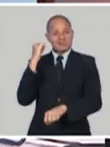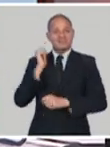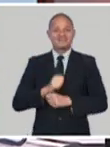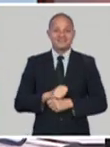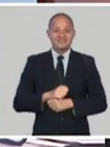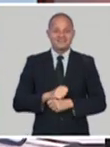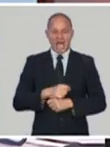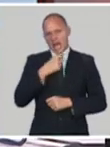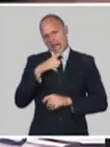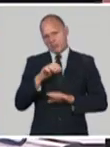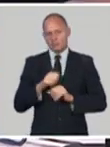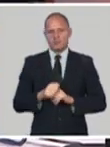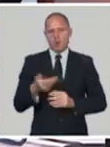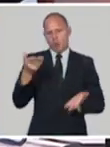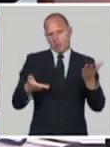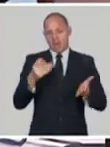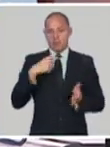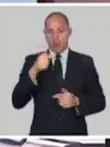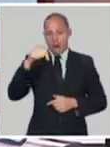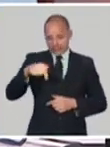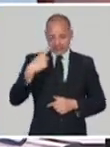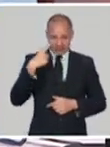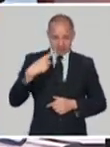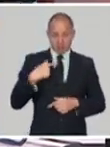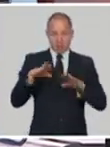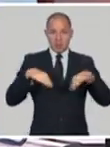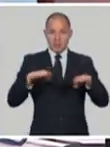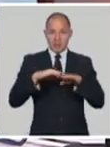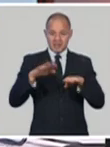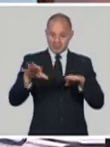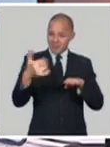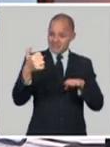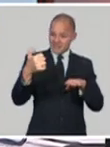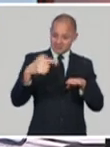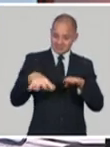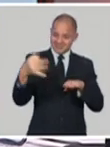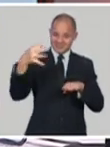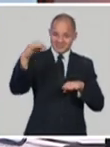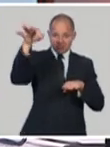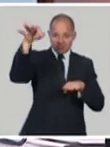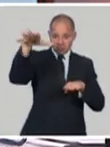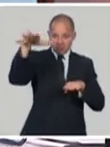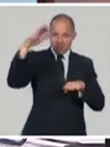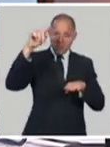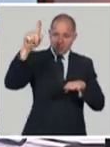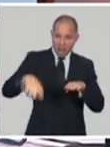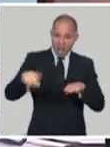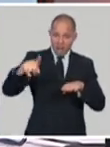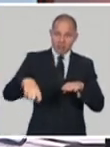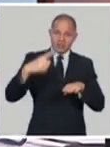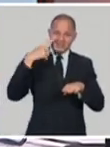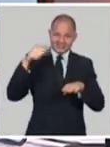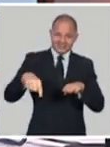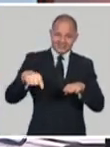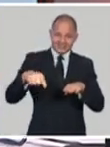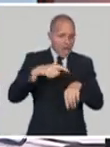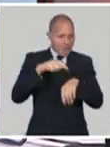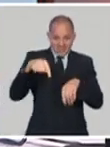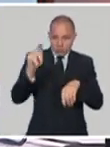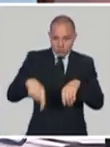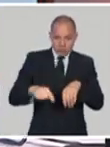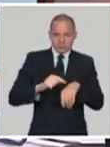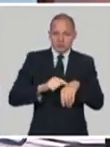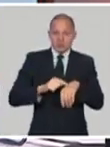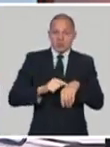corrieron, que yo traje aquí una vez un modelo con los conceptos pero sin los números, aconsejaban no hacer una reforma de salario